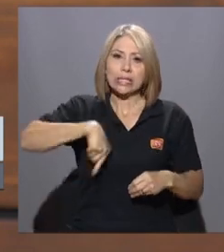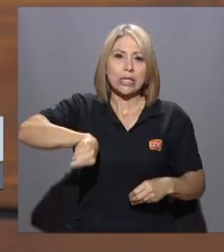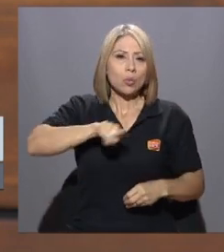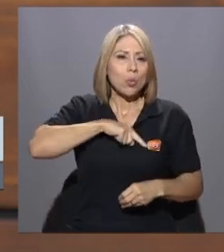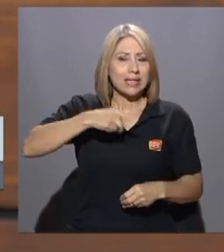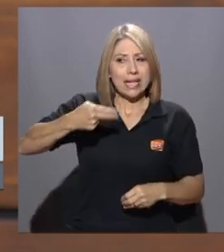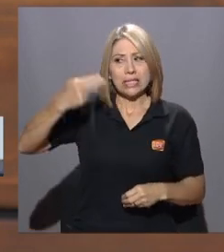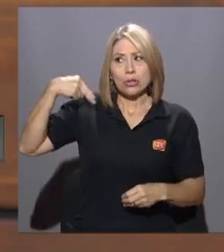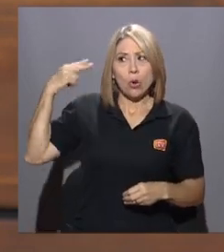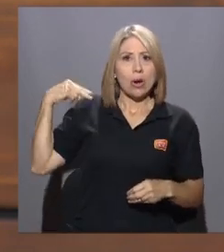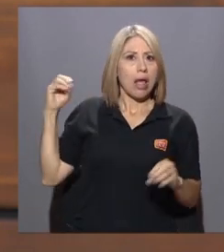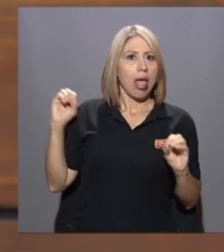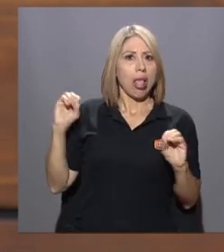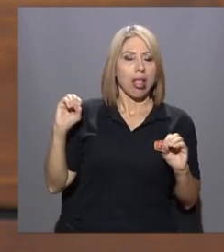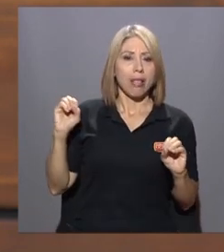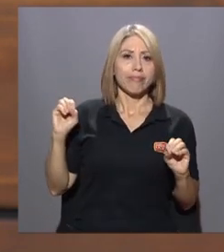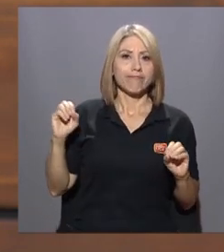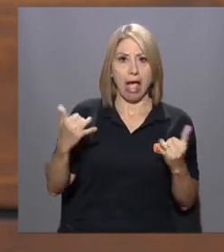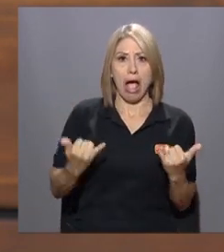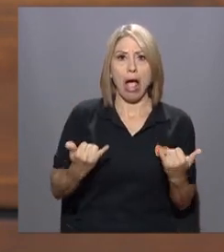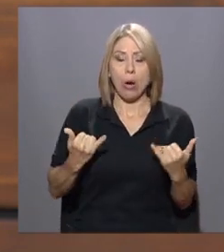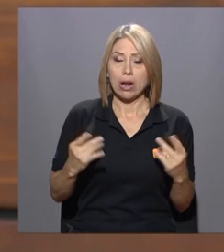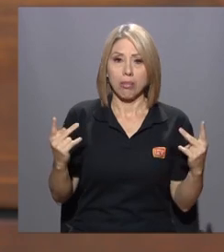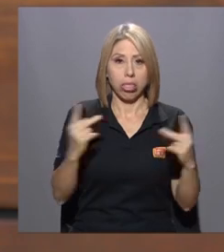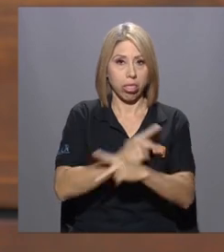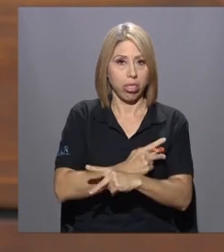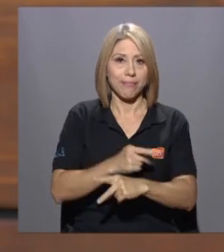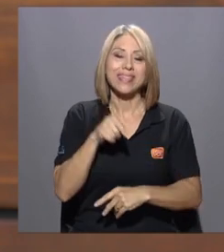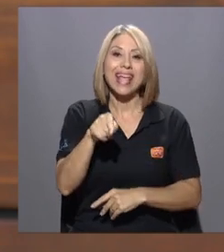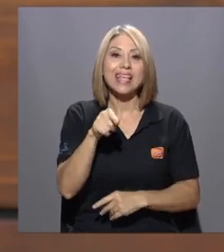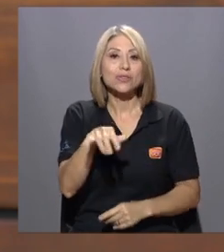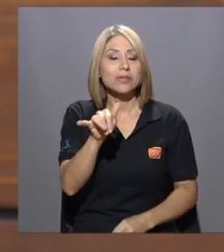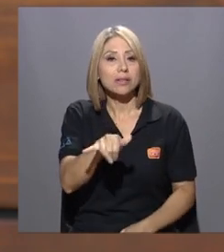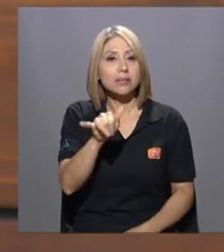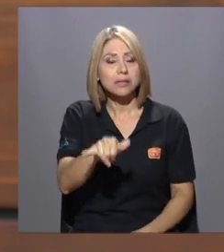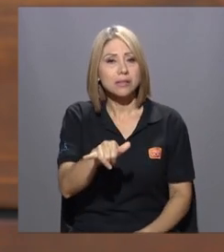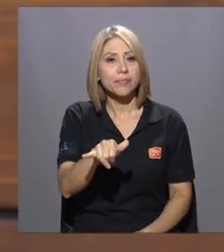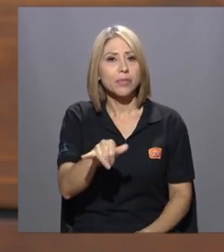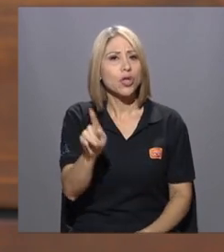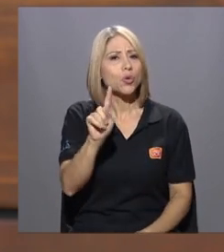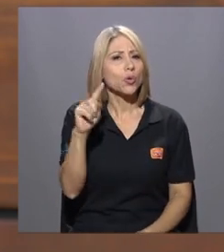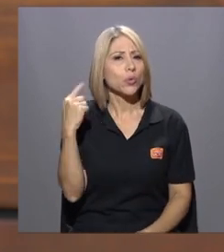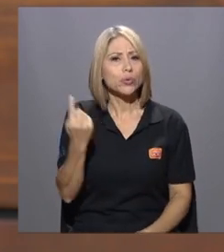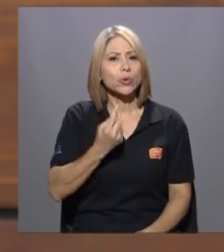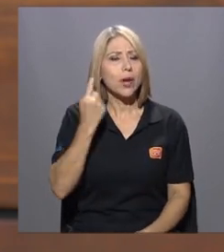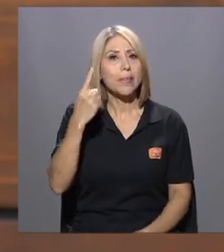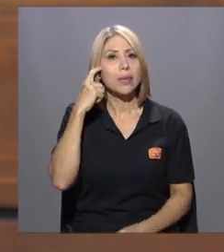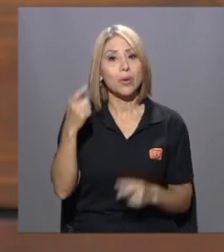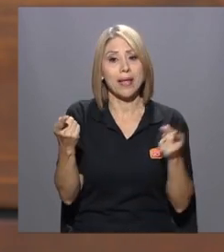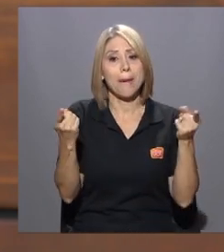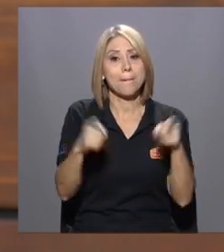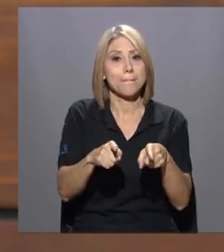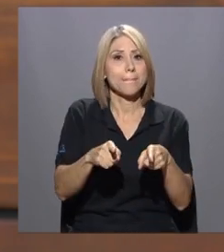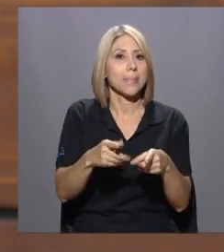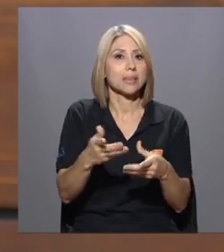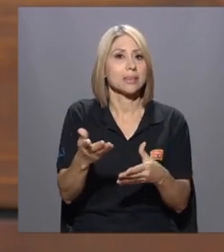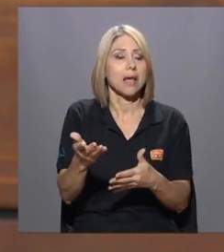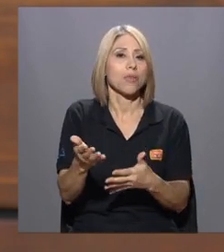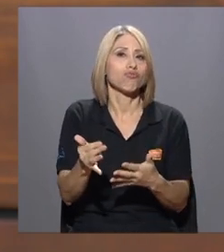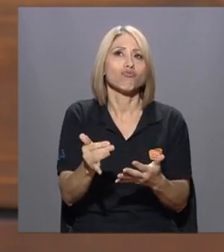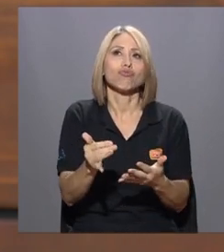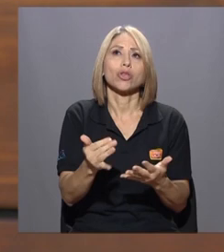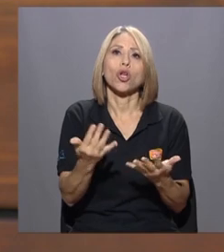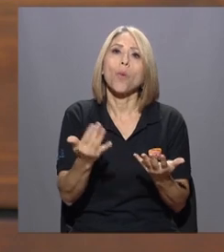historia. Y eso es así, no solo porque se ha dado lo que nosotros consideramos que es un